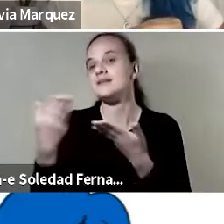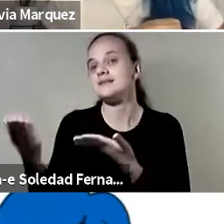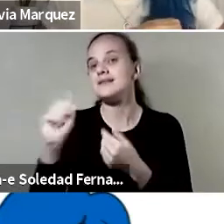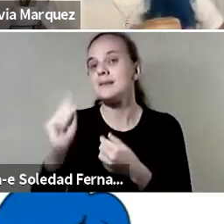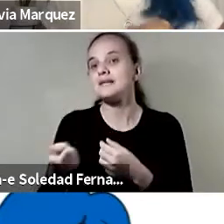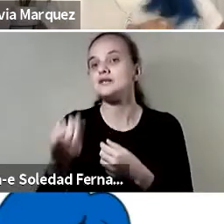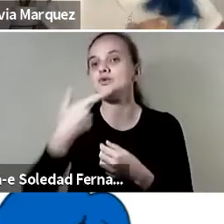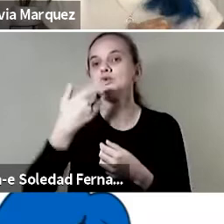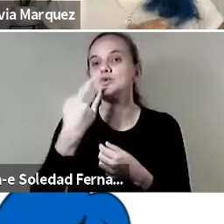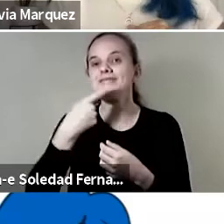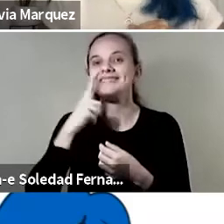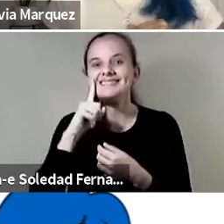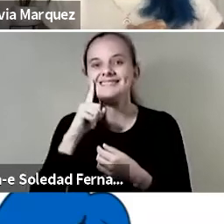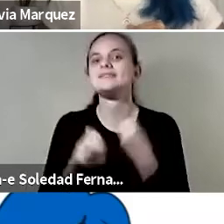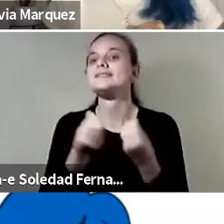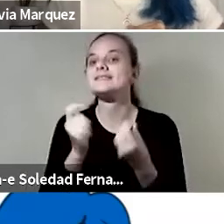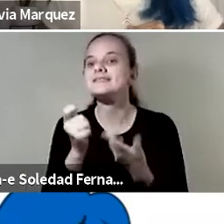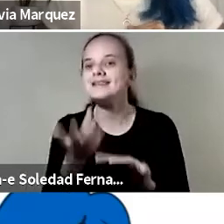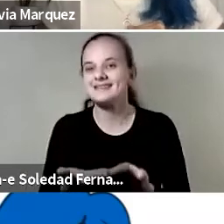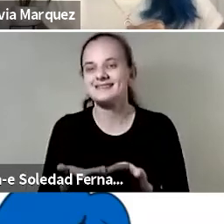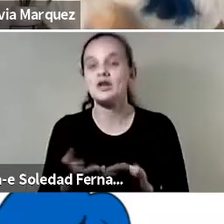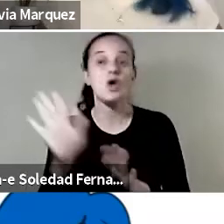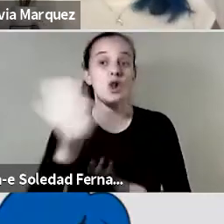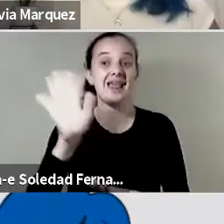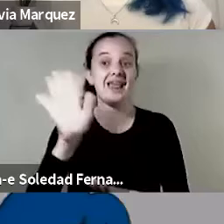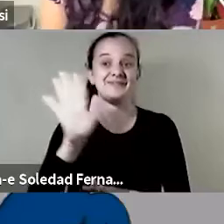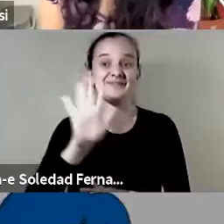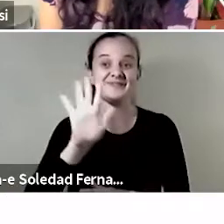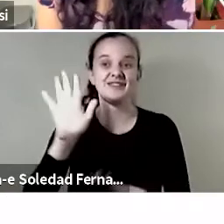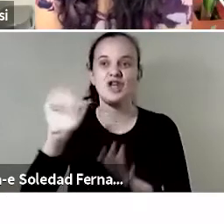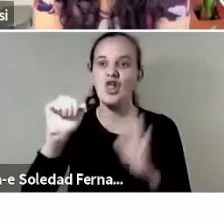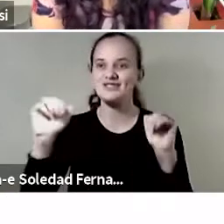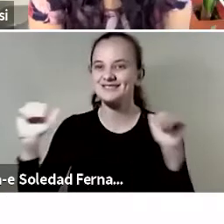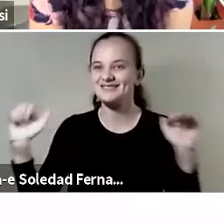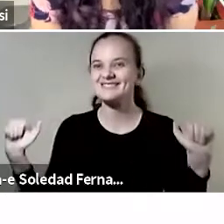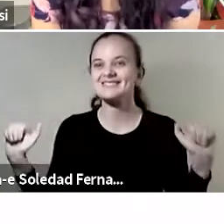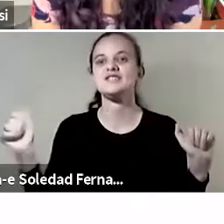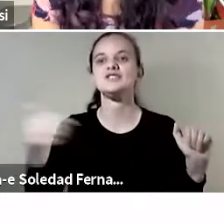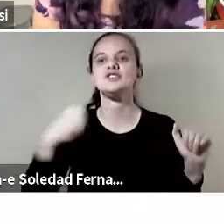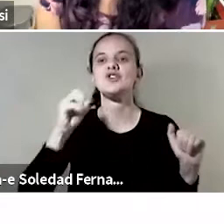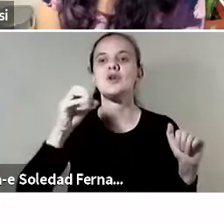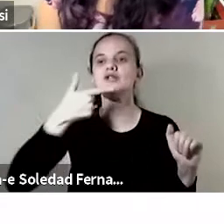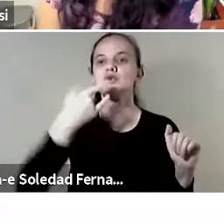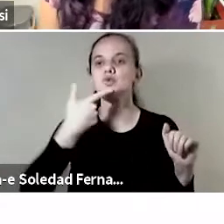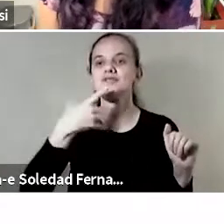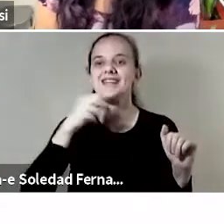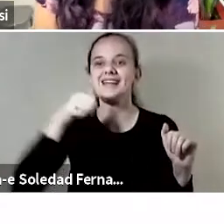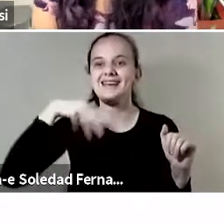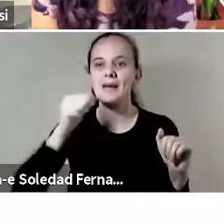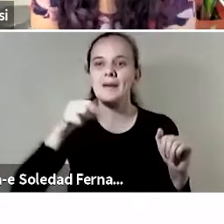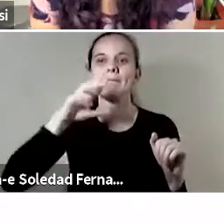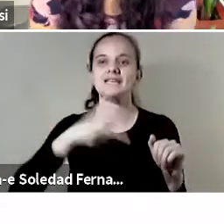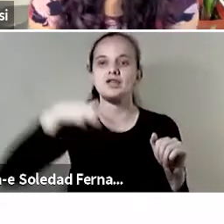Le doy la palabra a Susi, mi coequiper el día de hoy. Ok. Bueno, hola a